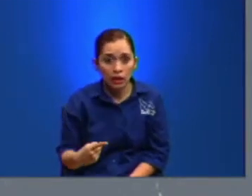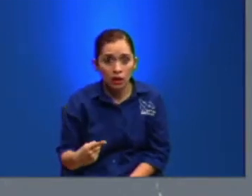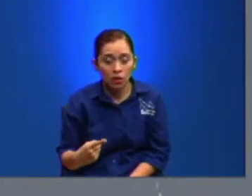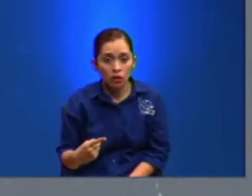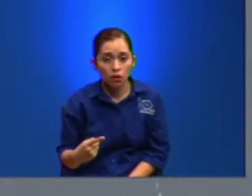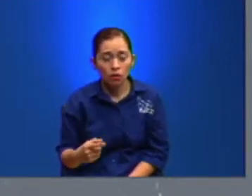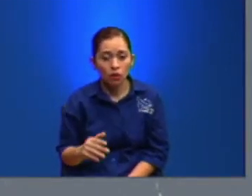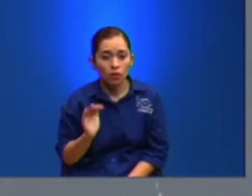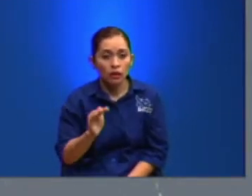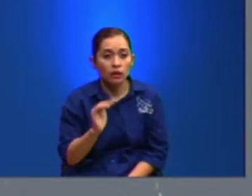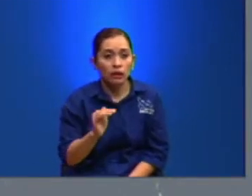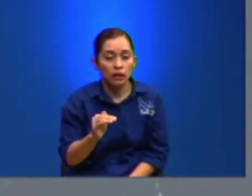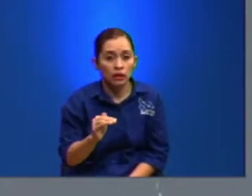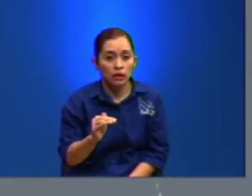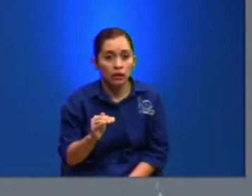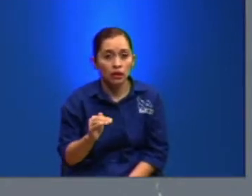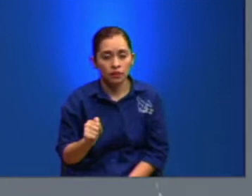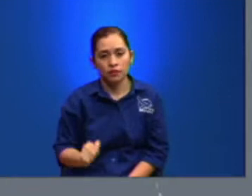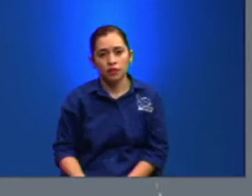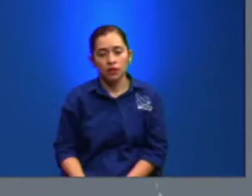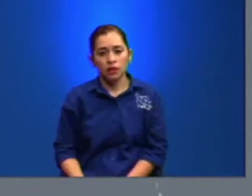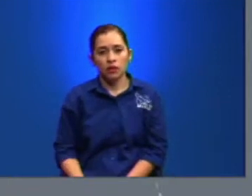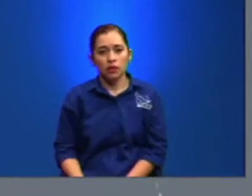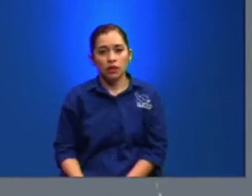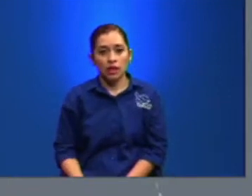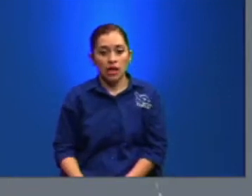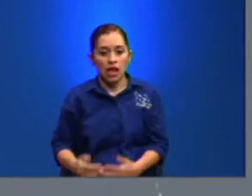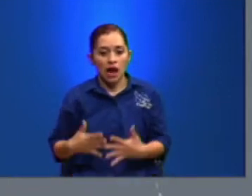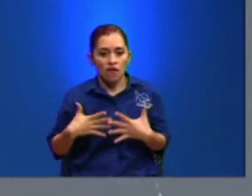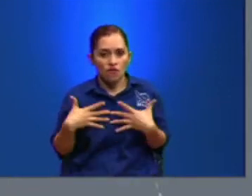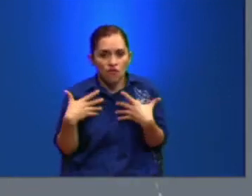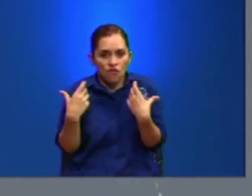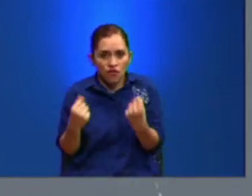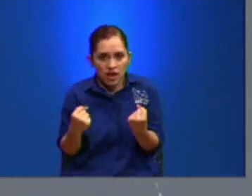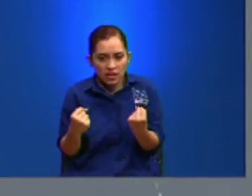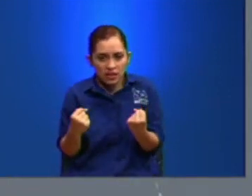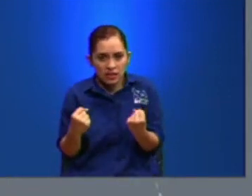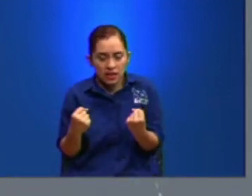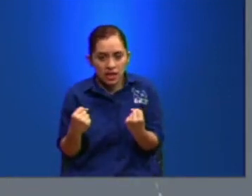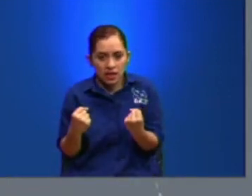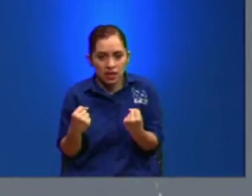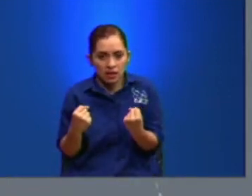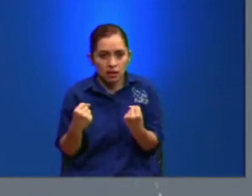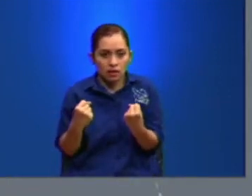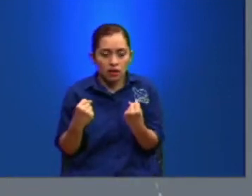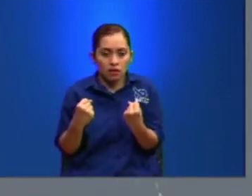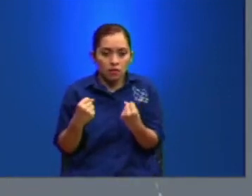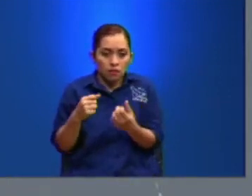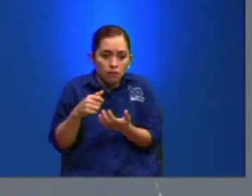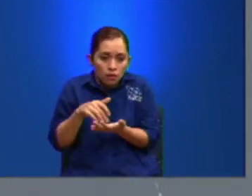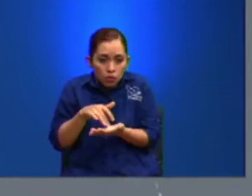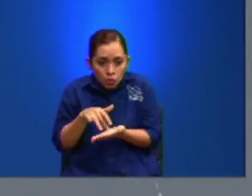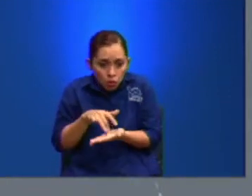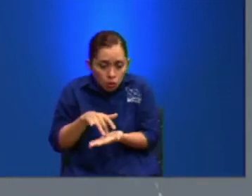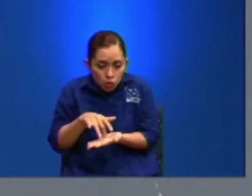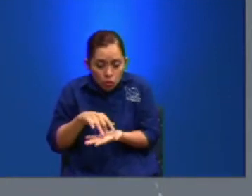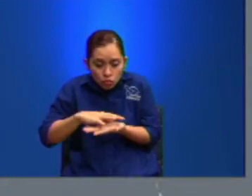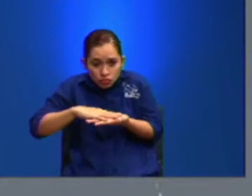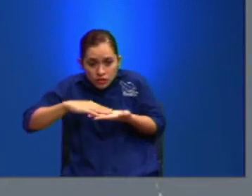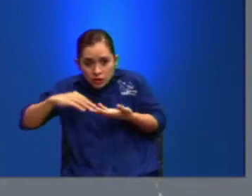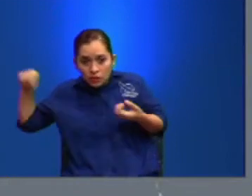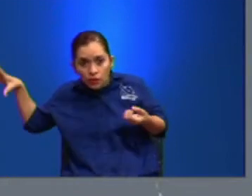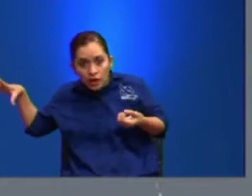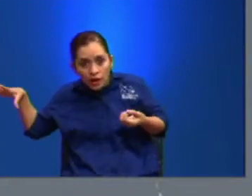fuerza le dejó entonces vemos acá limpia en el sentido aplicando en el sentido espiritual